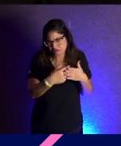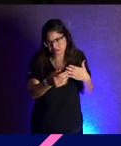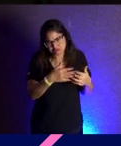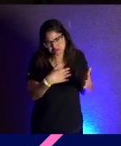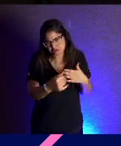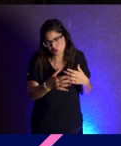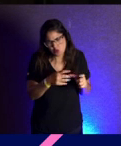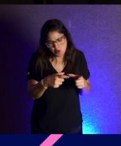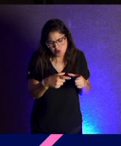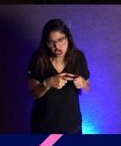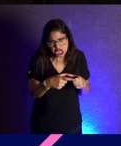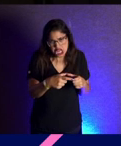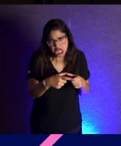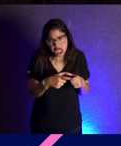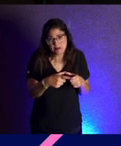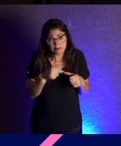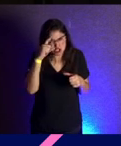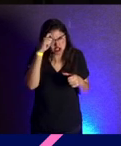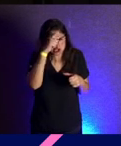es muy